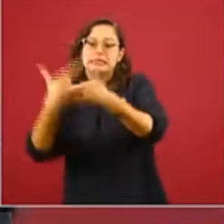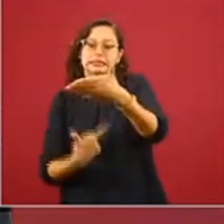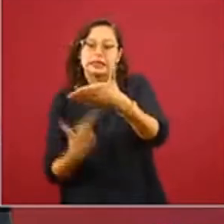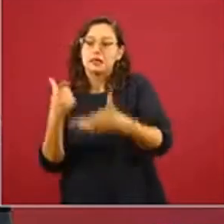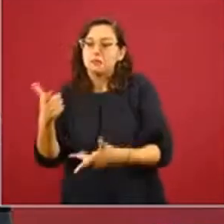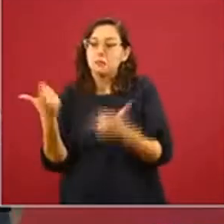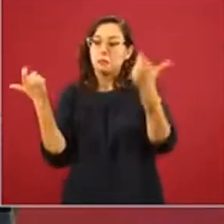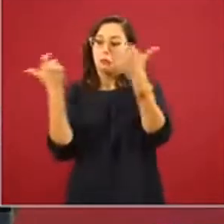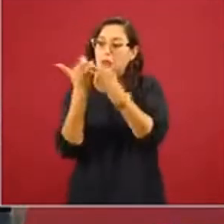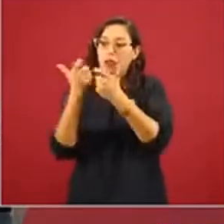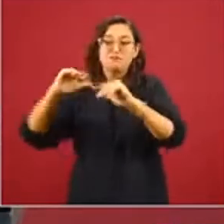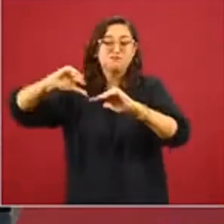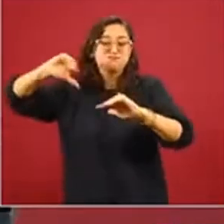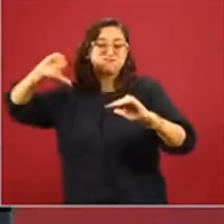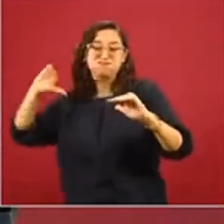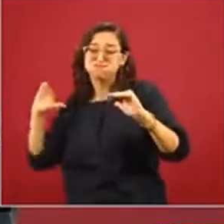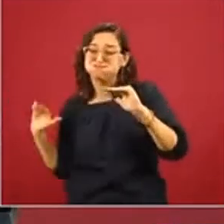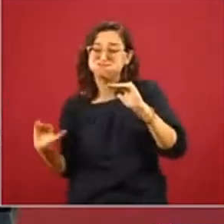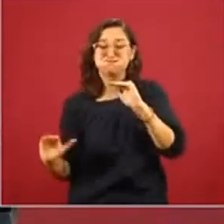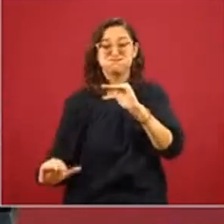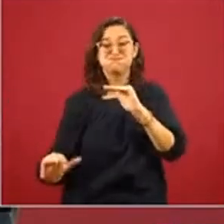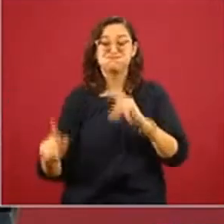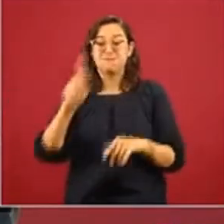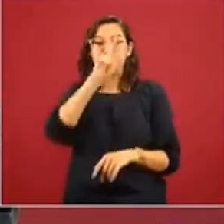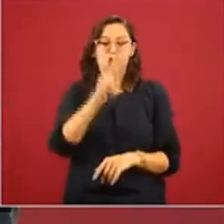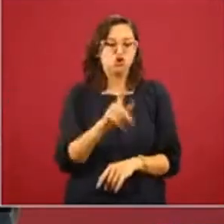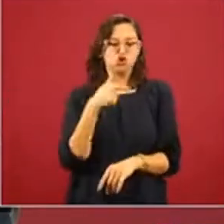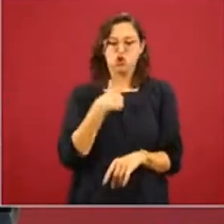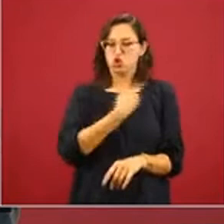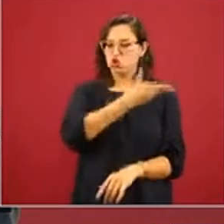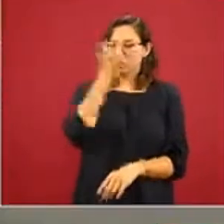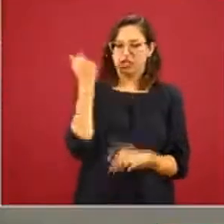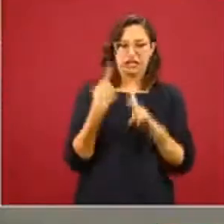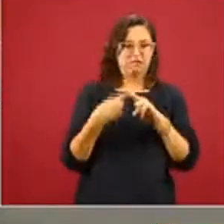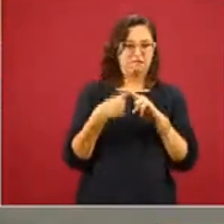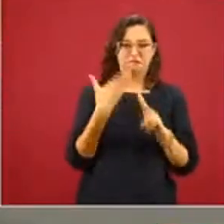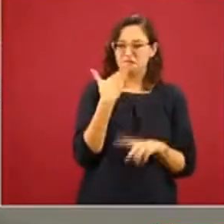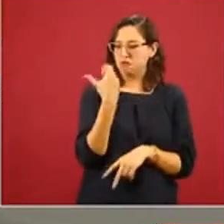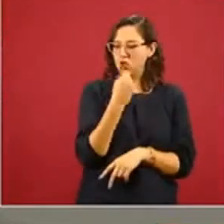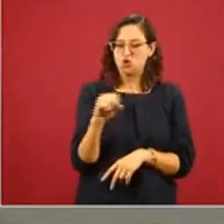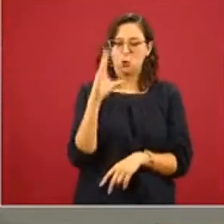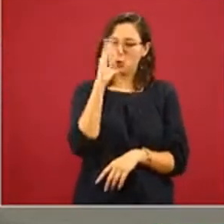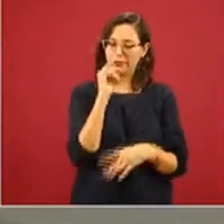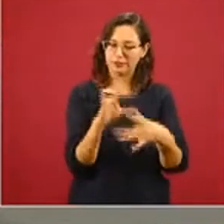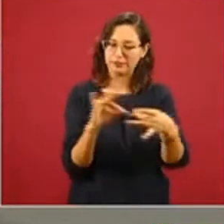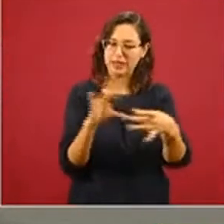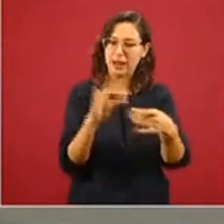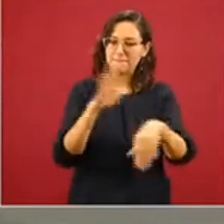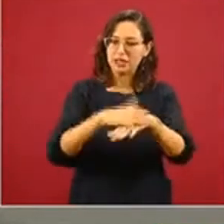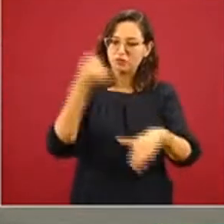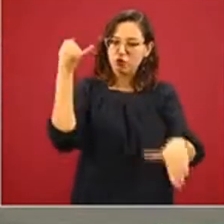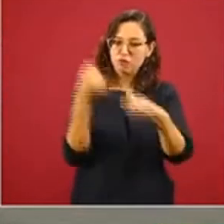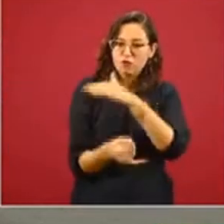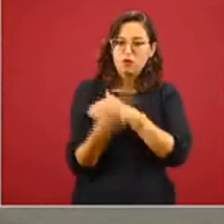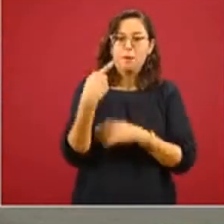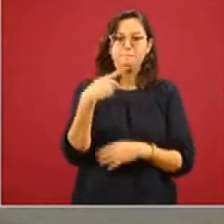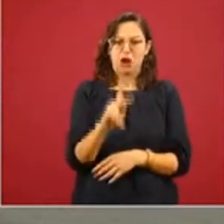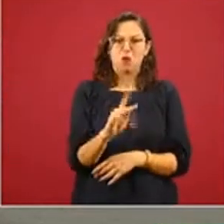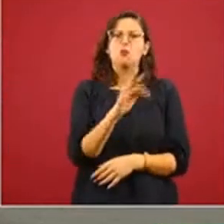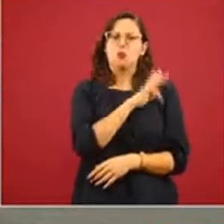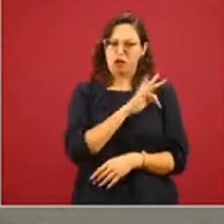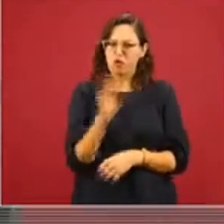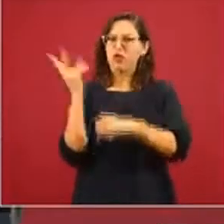indicadores económicos, no entraré en detalles, dado que no soy economista y no los domino suficientemente bien, pero podemos traer un día a un